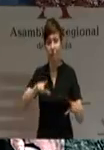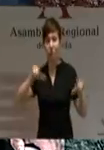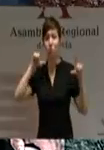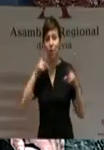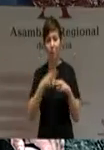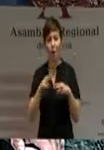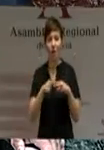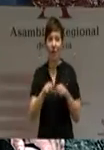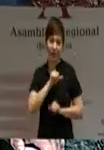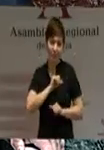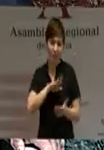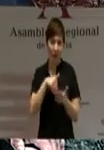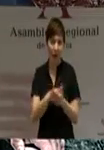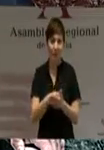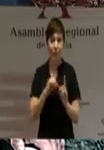su situación procesal?